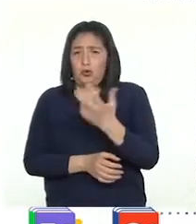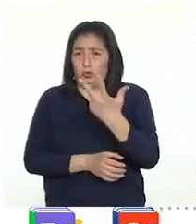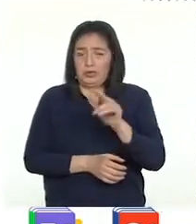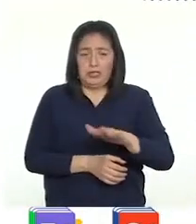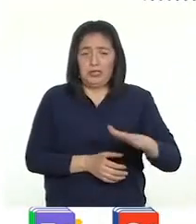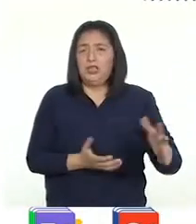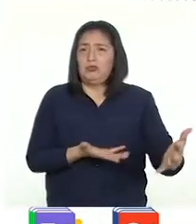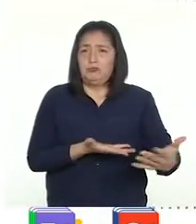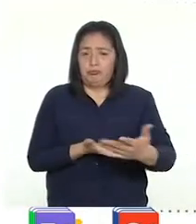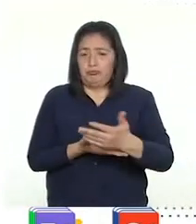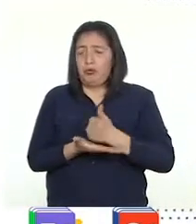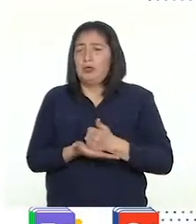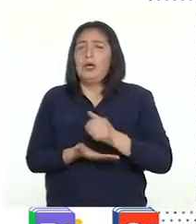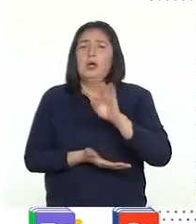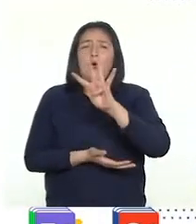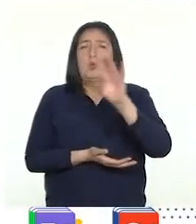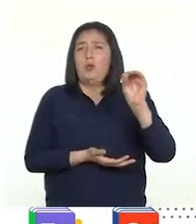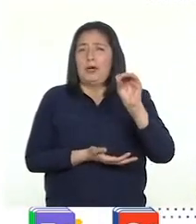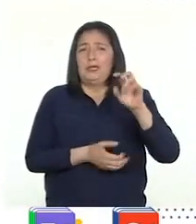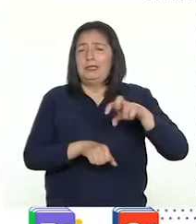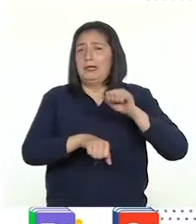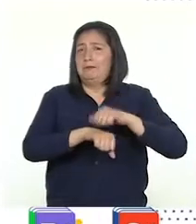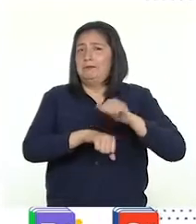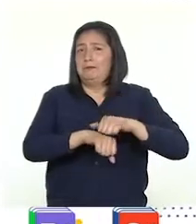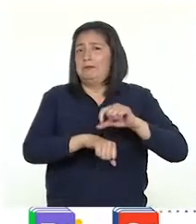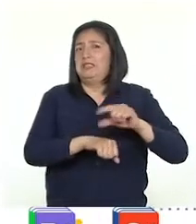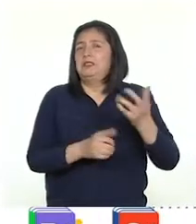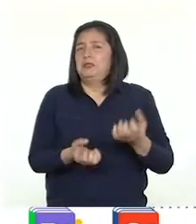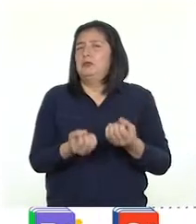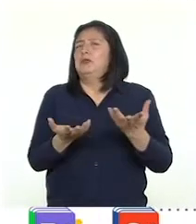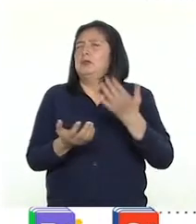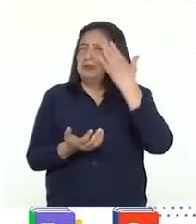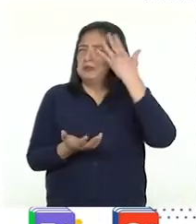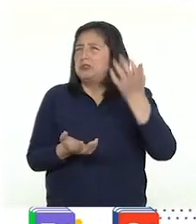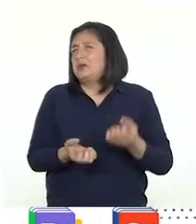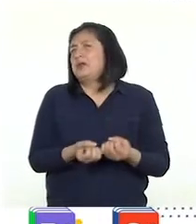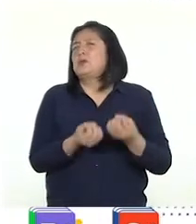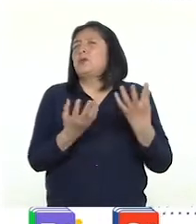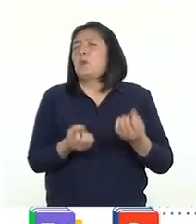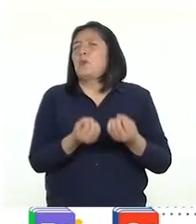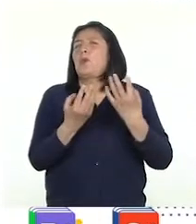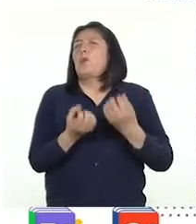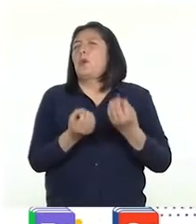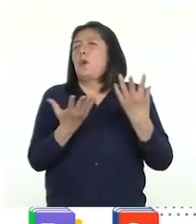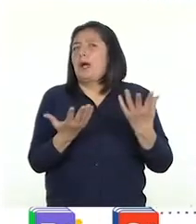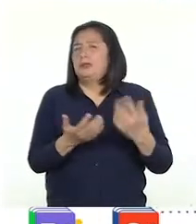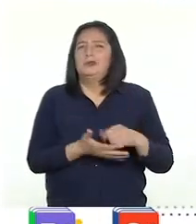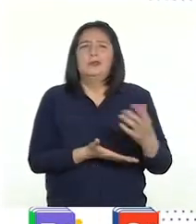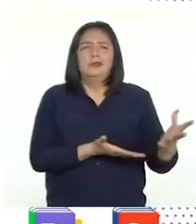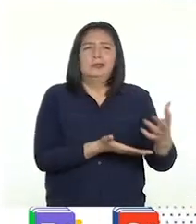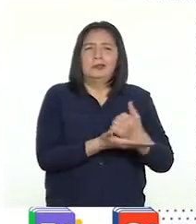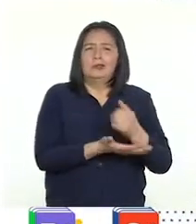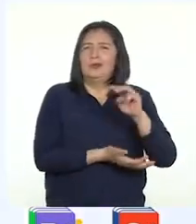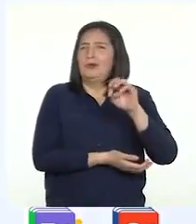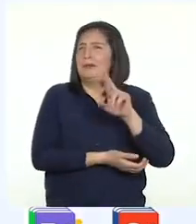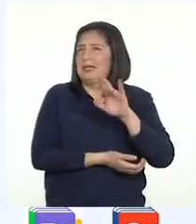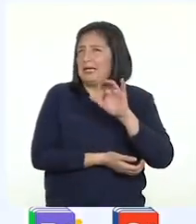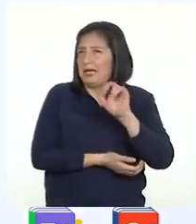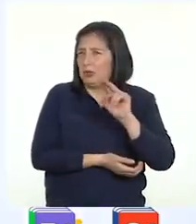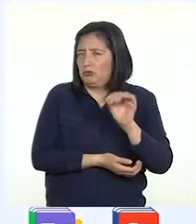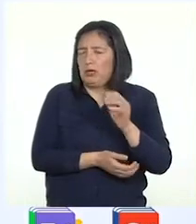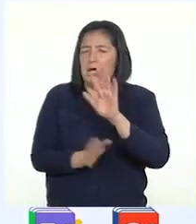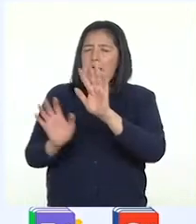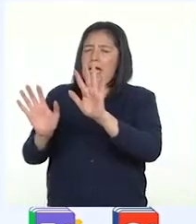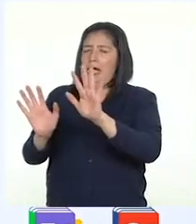niños recolectaron 40 piedritas, ¿podemos calcular cuántas recogió Mariano? A